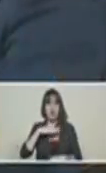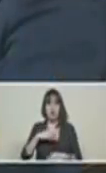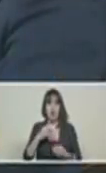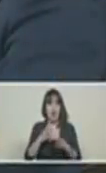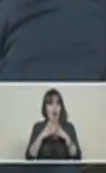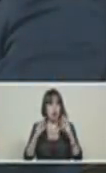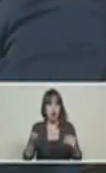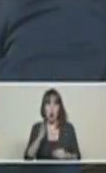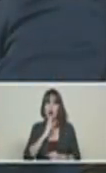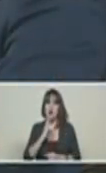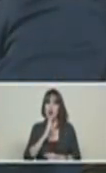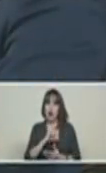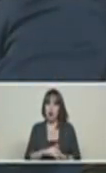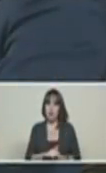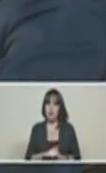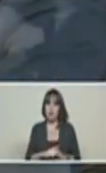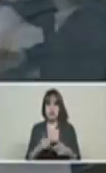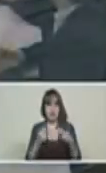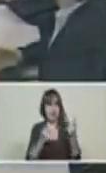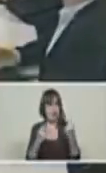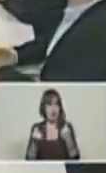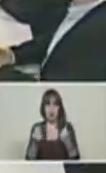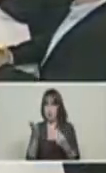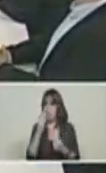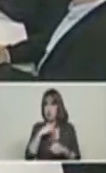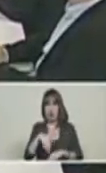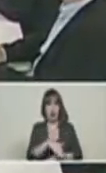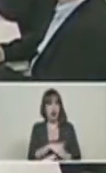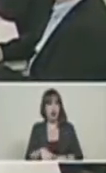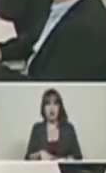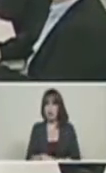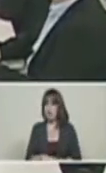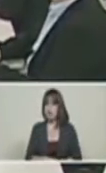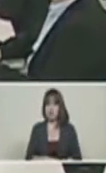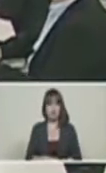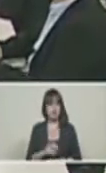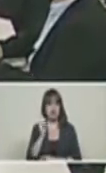bancos, el dinero no está en la calle,